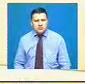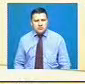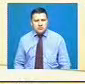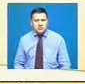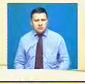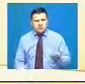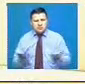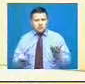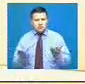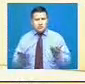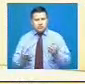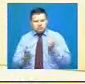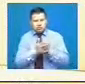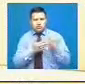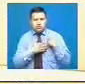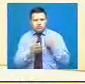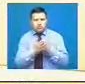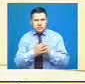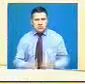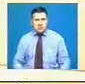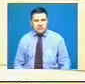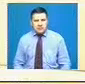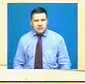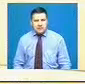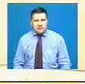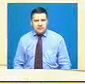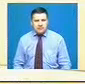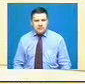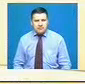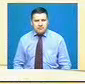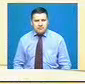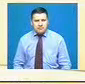desequilibrios externos. Ese reto que les digo es uno de los grandes retos que tenemos por delante.